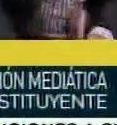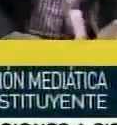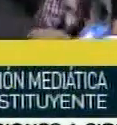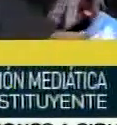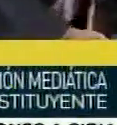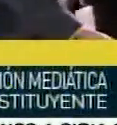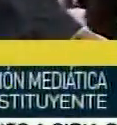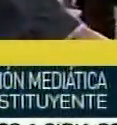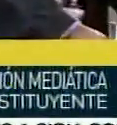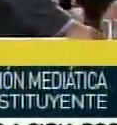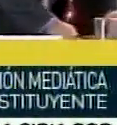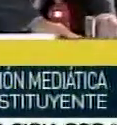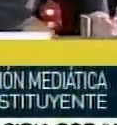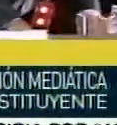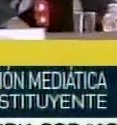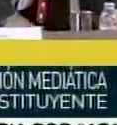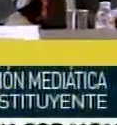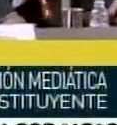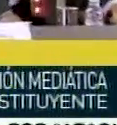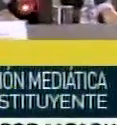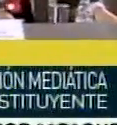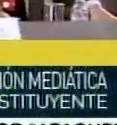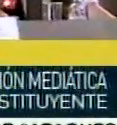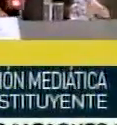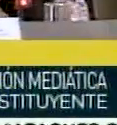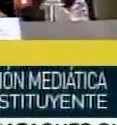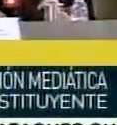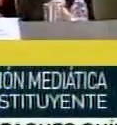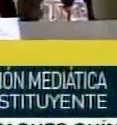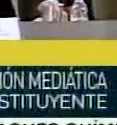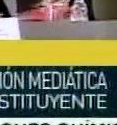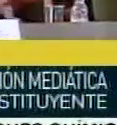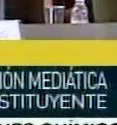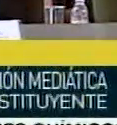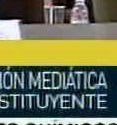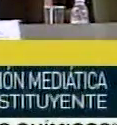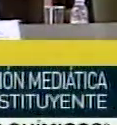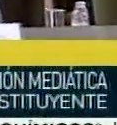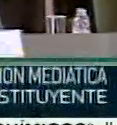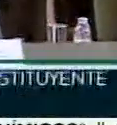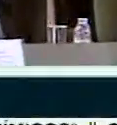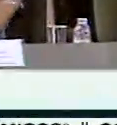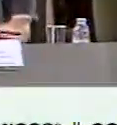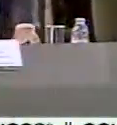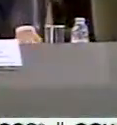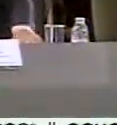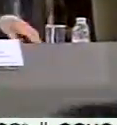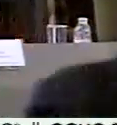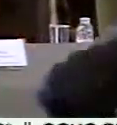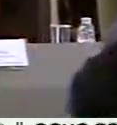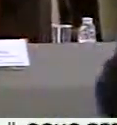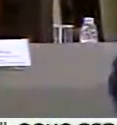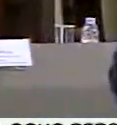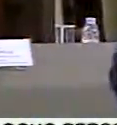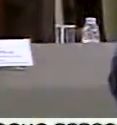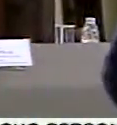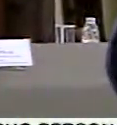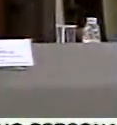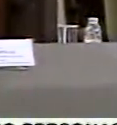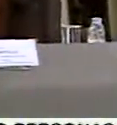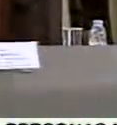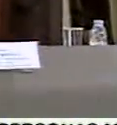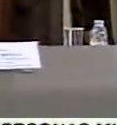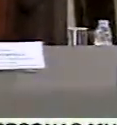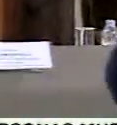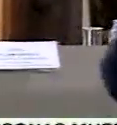República Bolivariana de Venezuela. Son las declaraciones del canciller de Venezuela, Samuel Moncada, rueda de prensa que realizaba desde la sede de la Casa